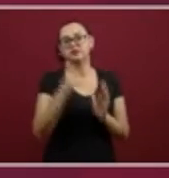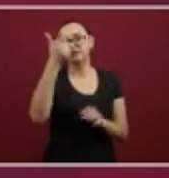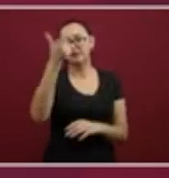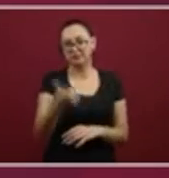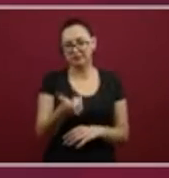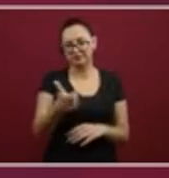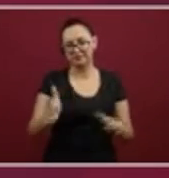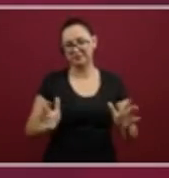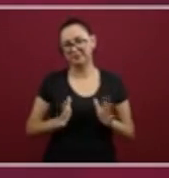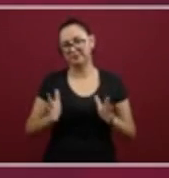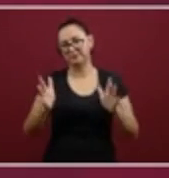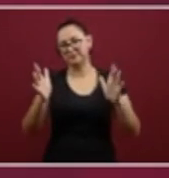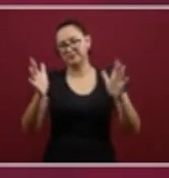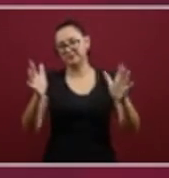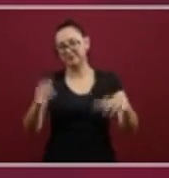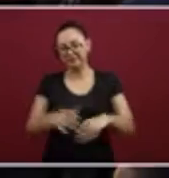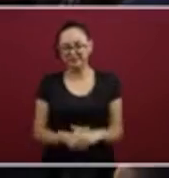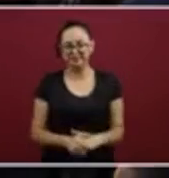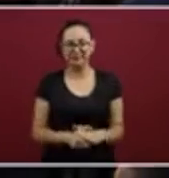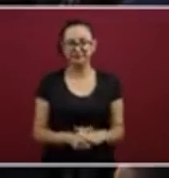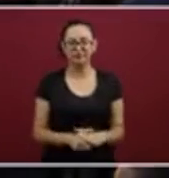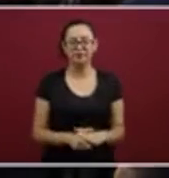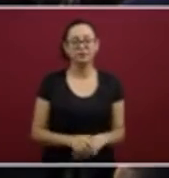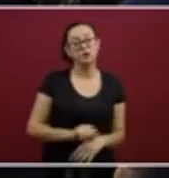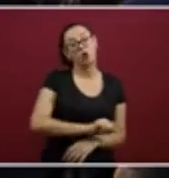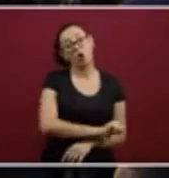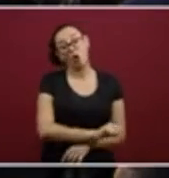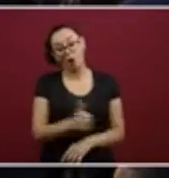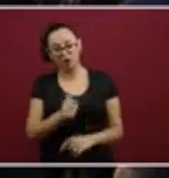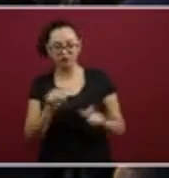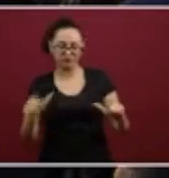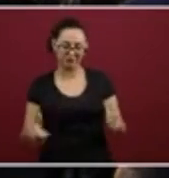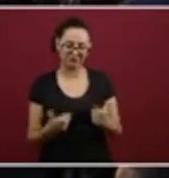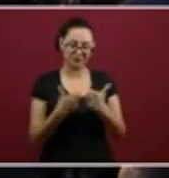El Fondo de Salud